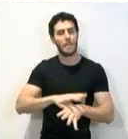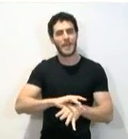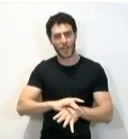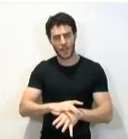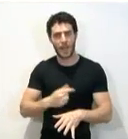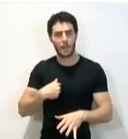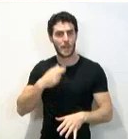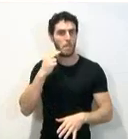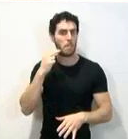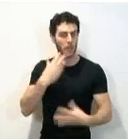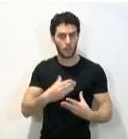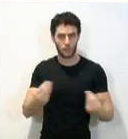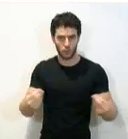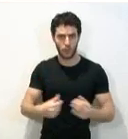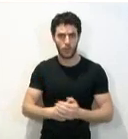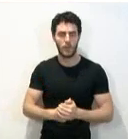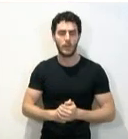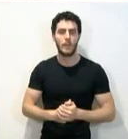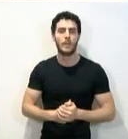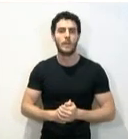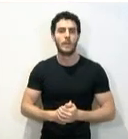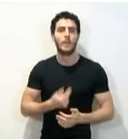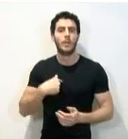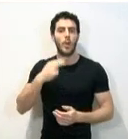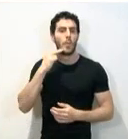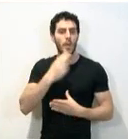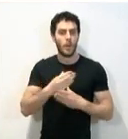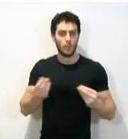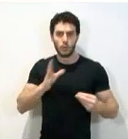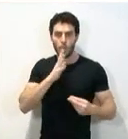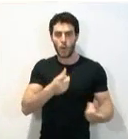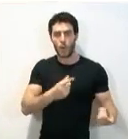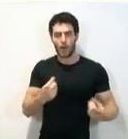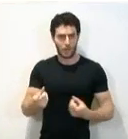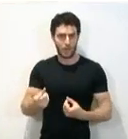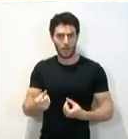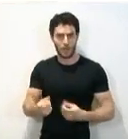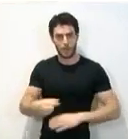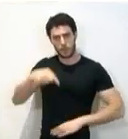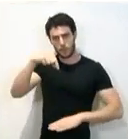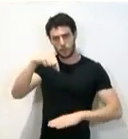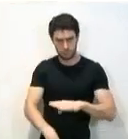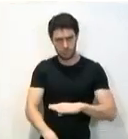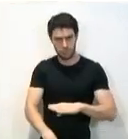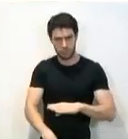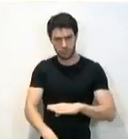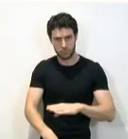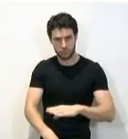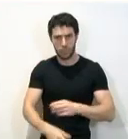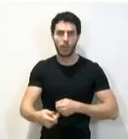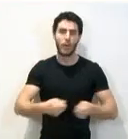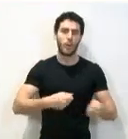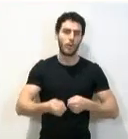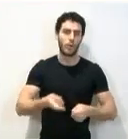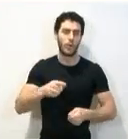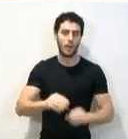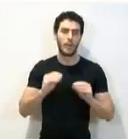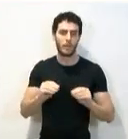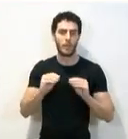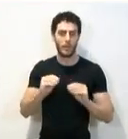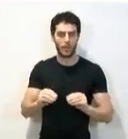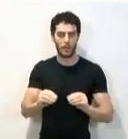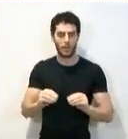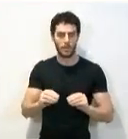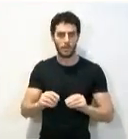mucho miedo. Me ha dado mucho miedo porque es necesaria de una profundización en el control y en la formación, tanto